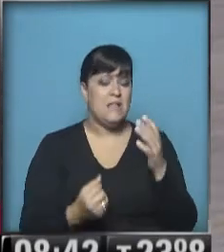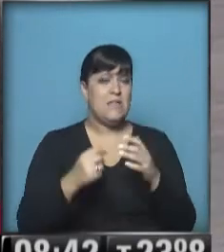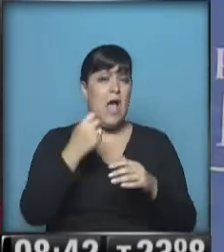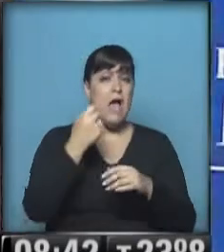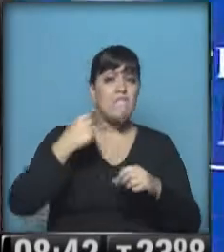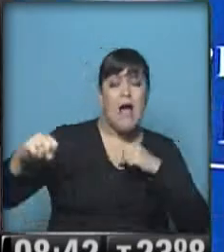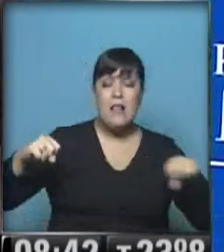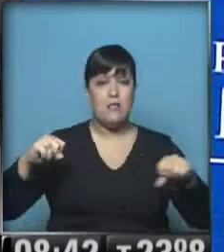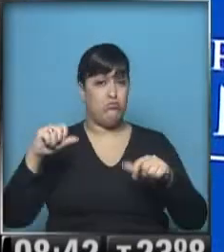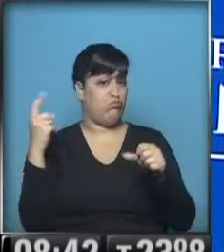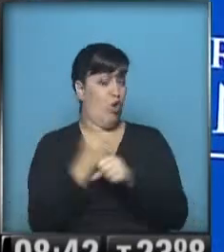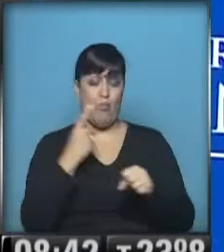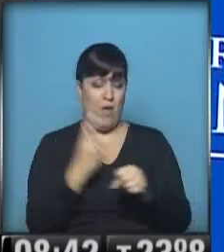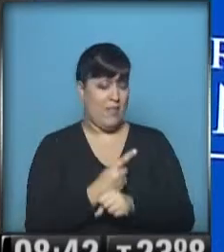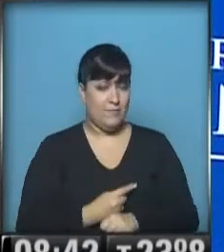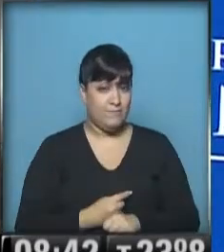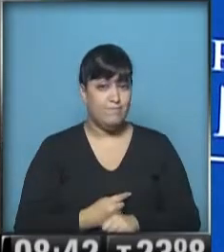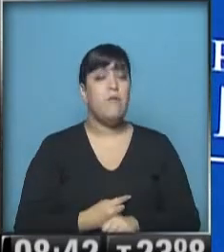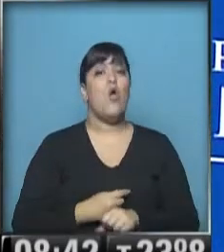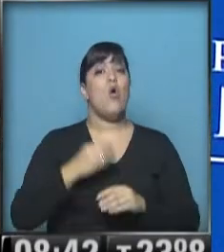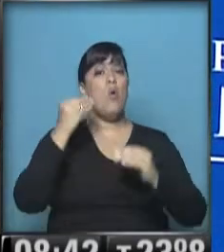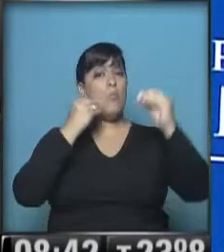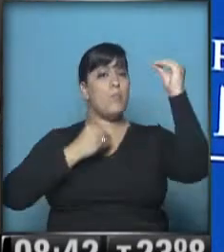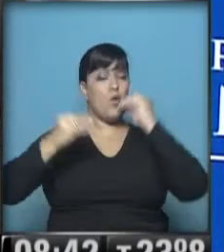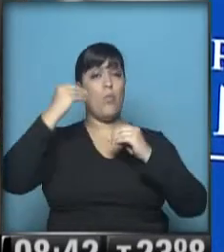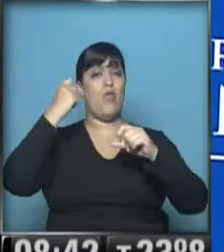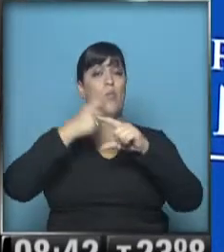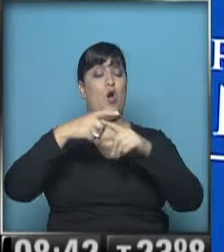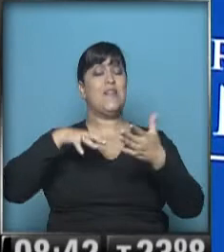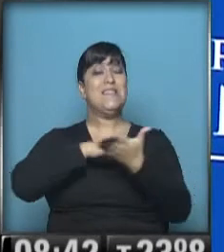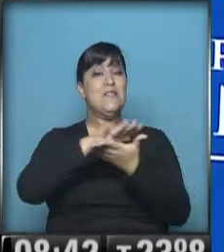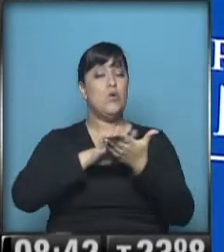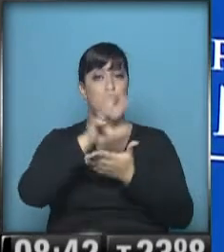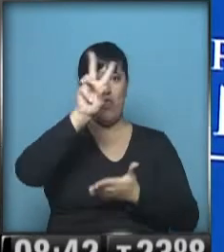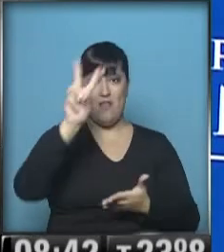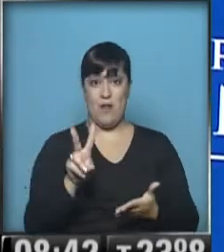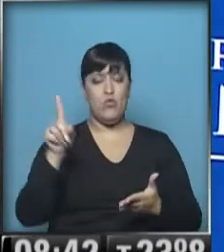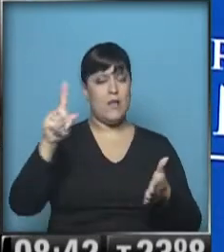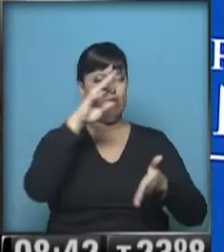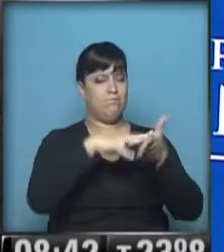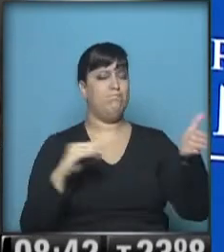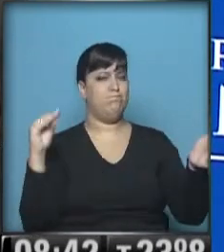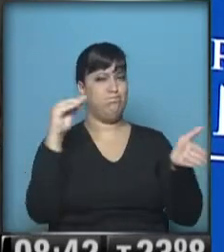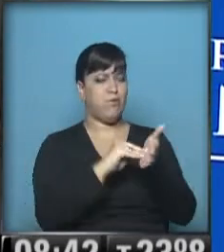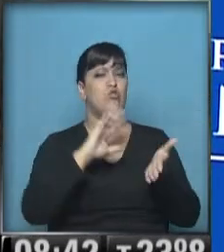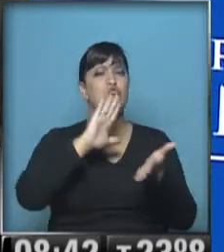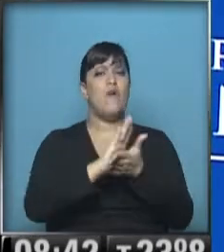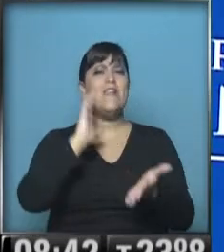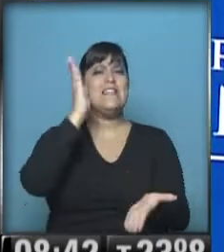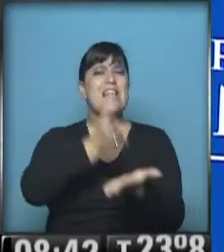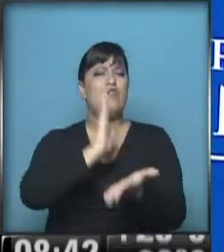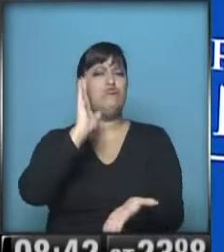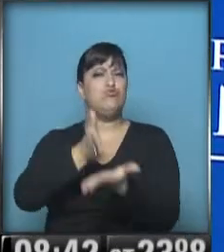Preocupa y mucho, compañeros, la situación de Venezuela. Es un tema que está en agenda, las sanciones de las cuales viene siendo